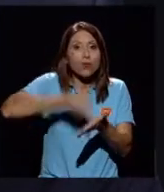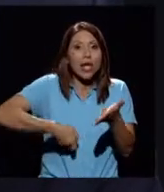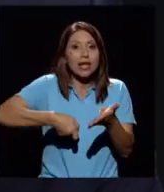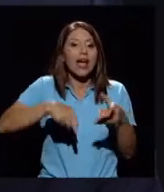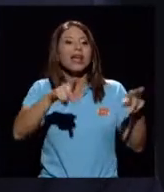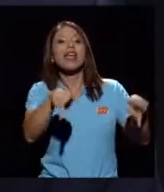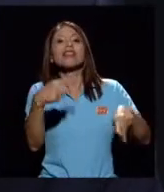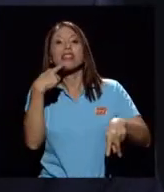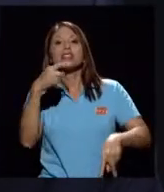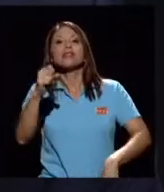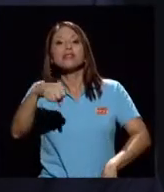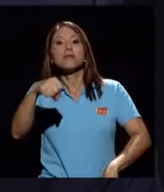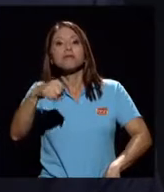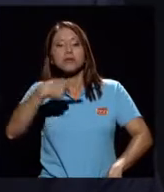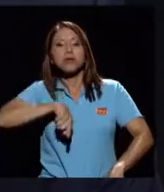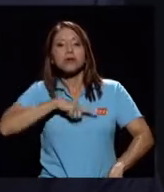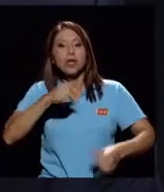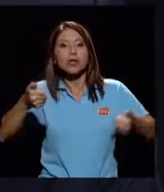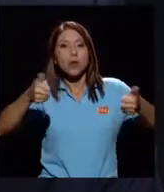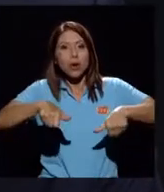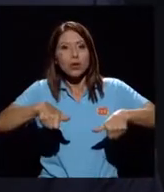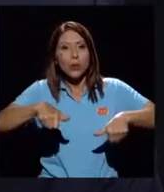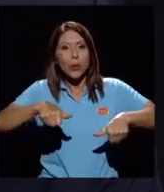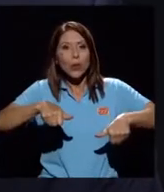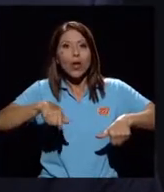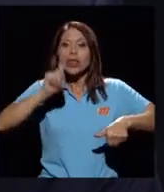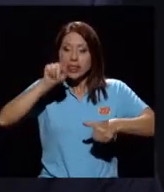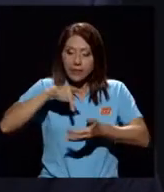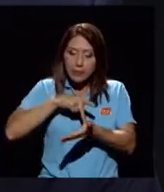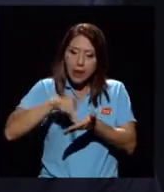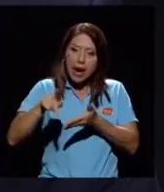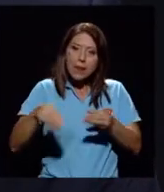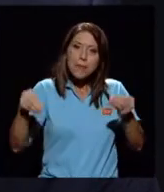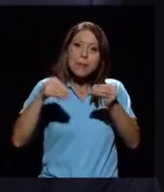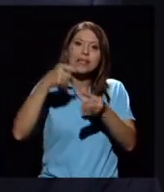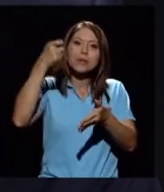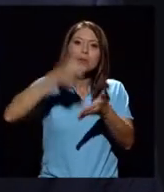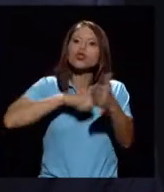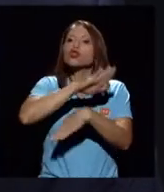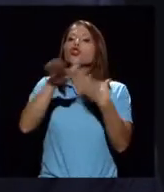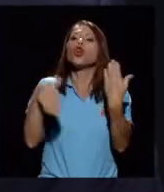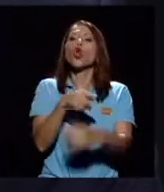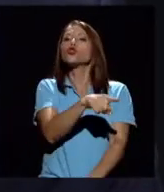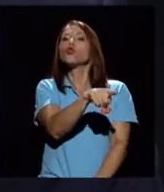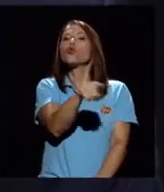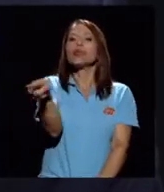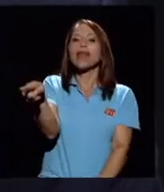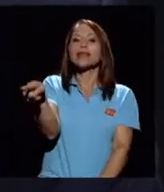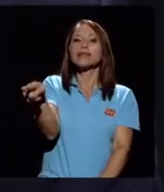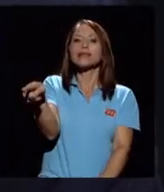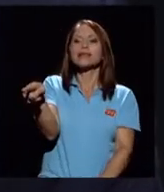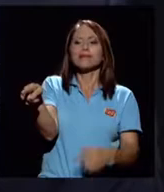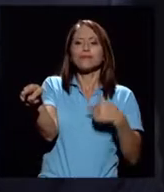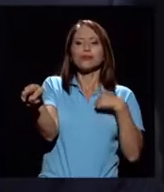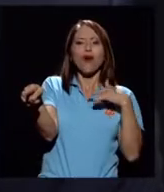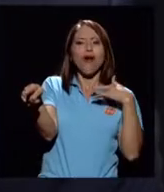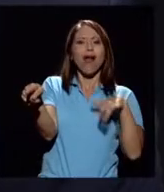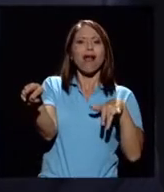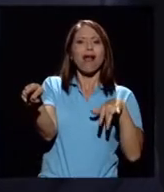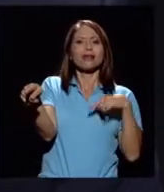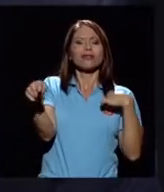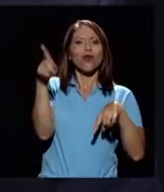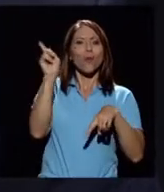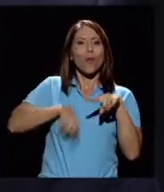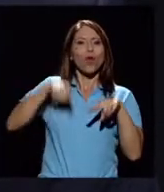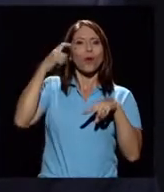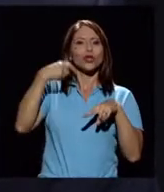tenemos que pagar hay que hay que pagar más impuestos todos ustedes con lo cual yo no puedo porque yo soy muy